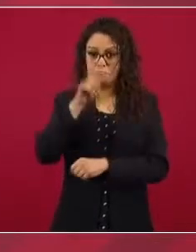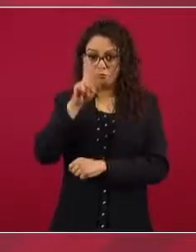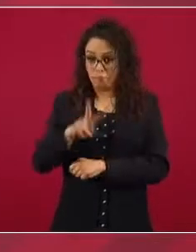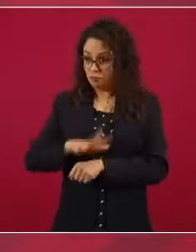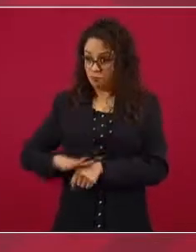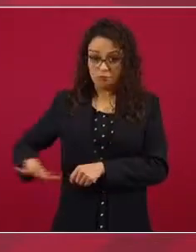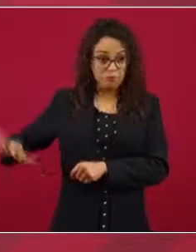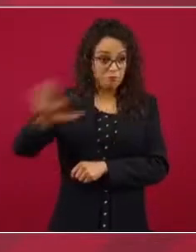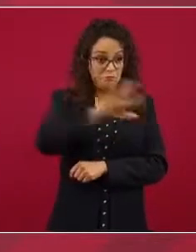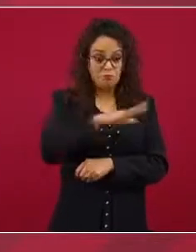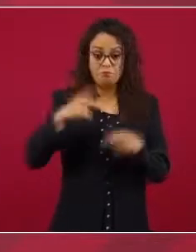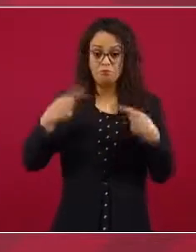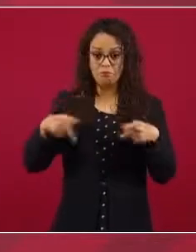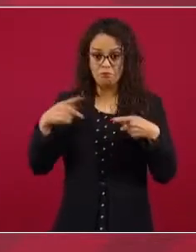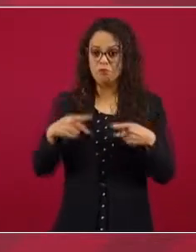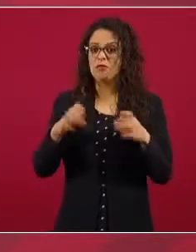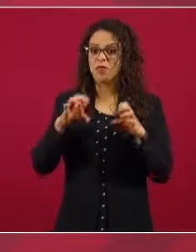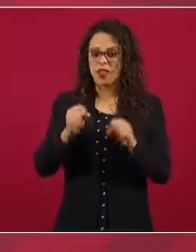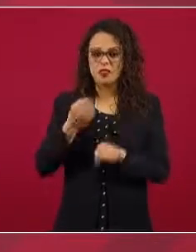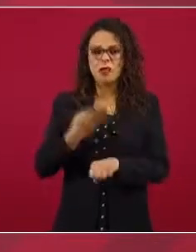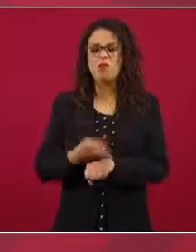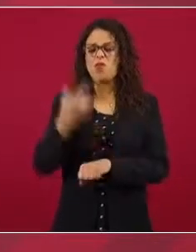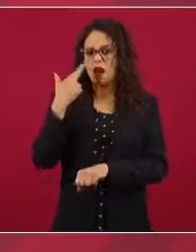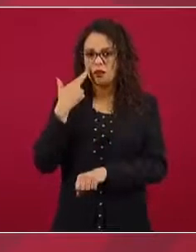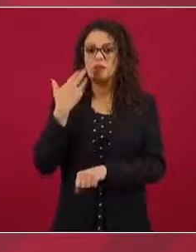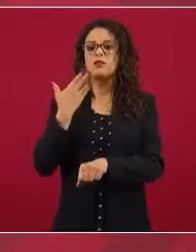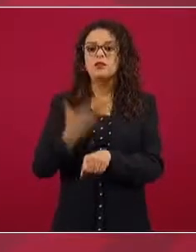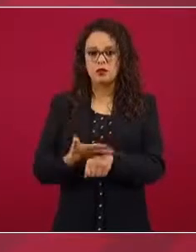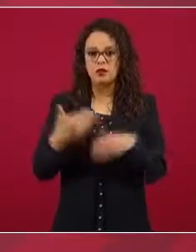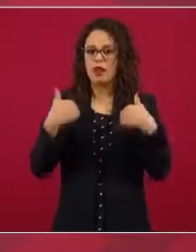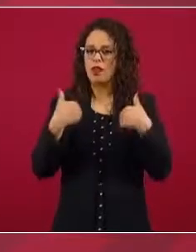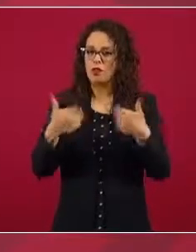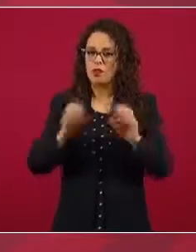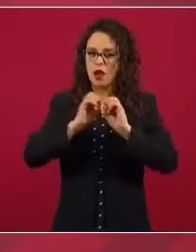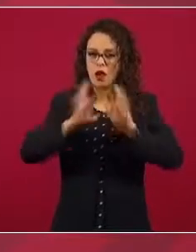responsable y consciente.